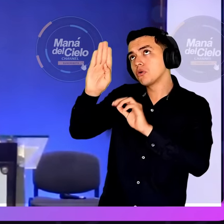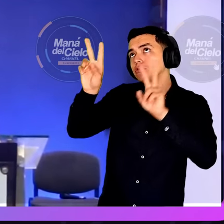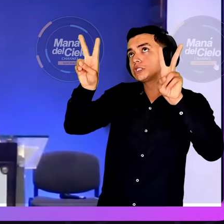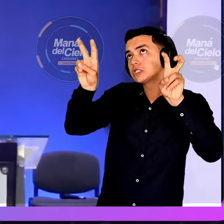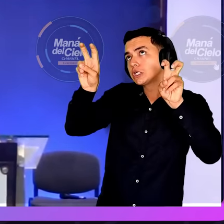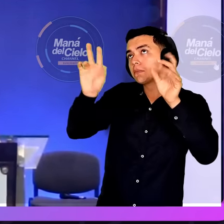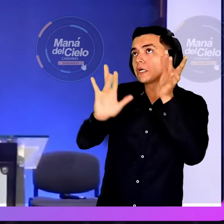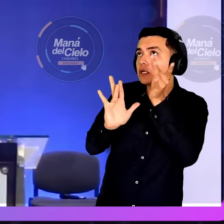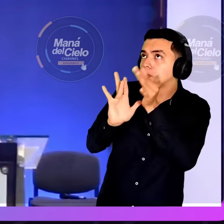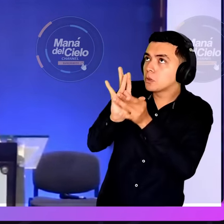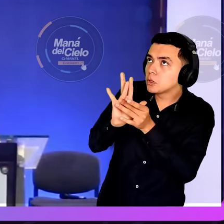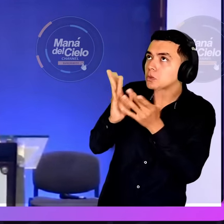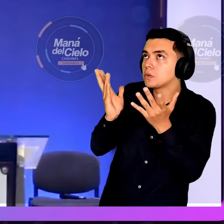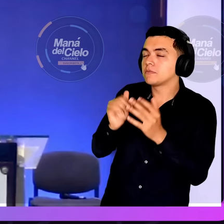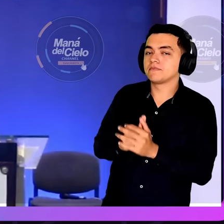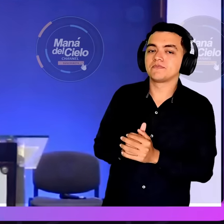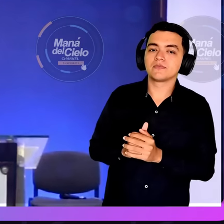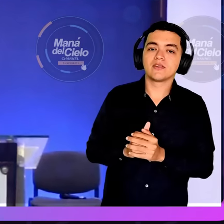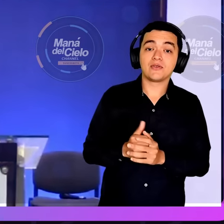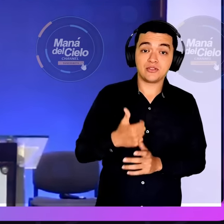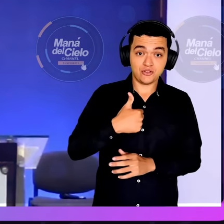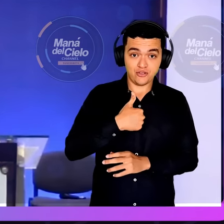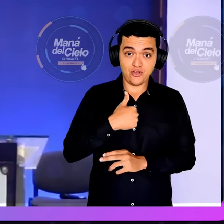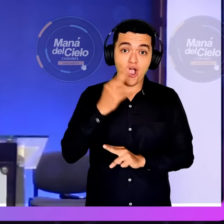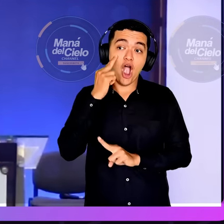oraba por mi vida sentimental y verdad,